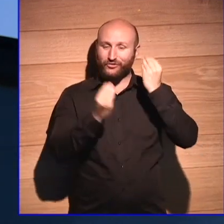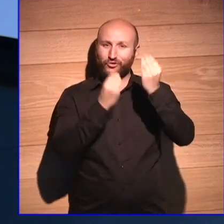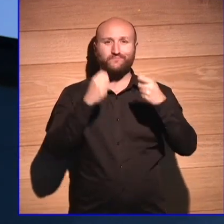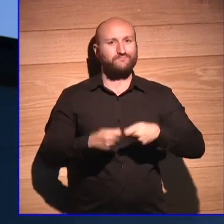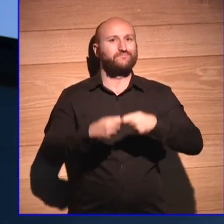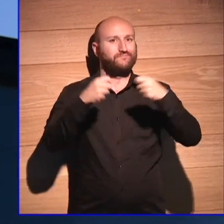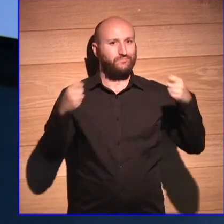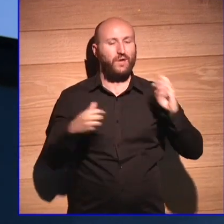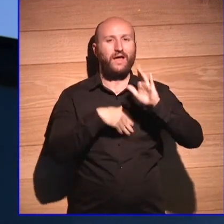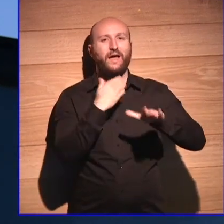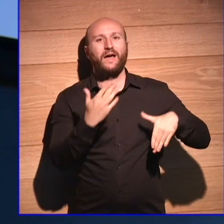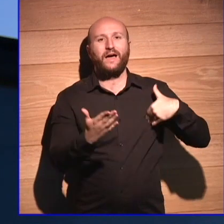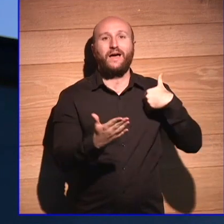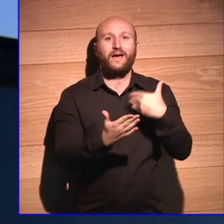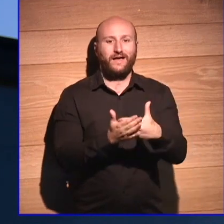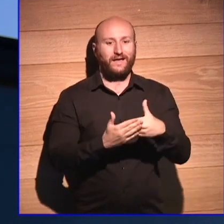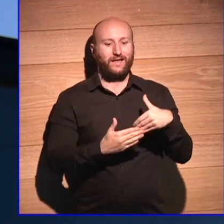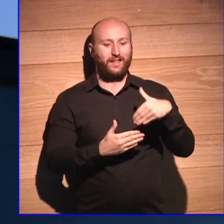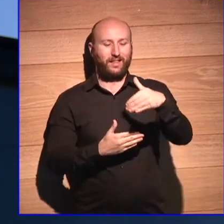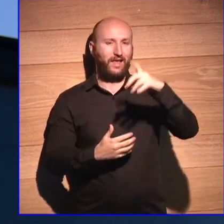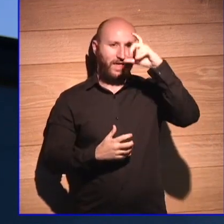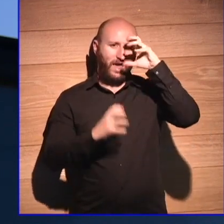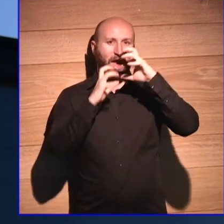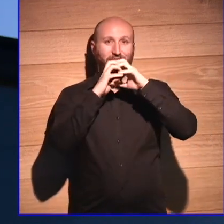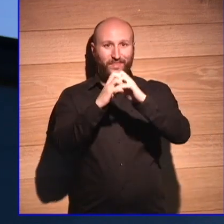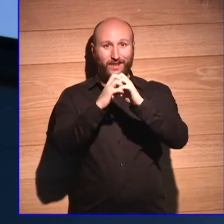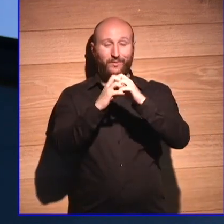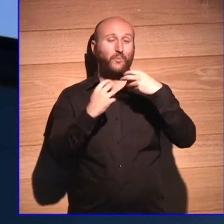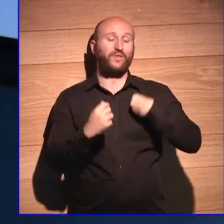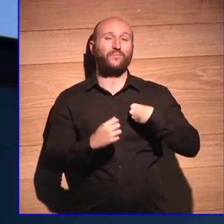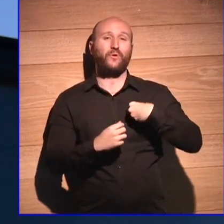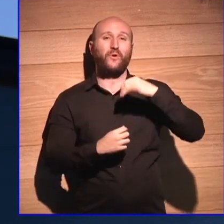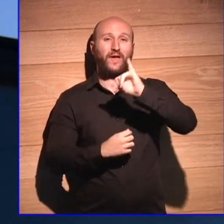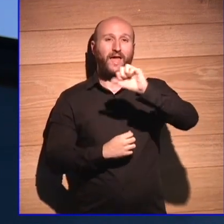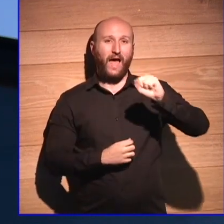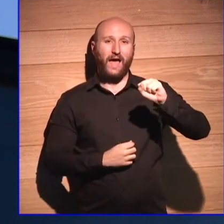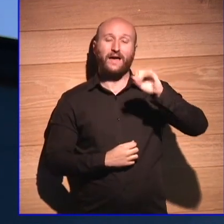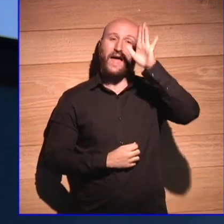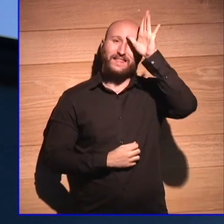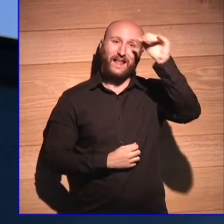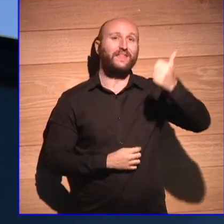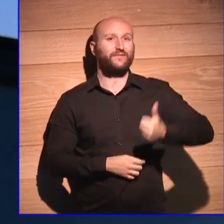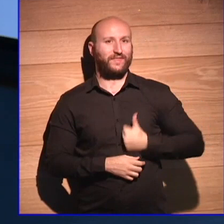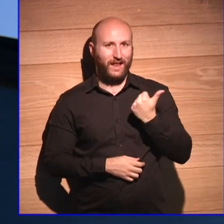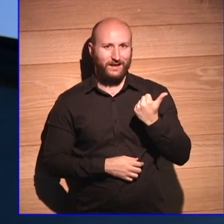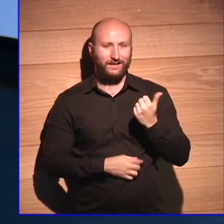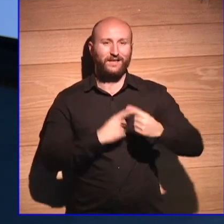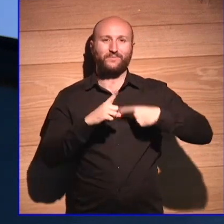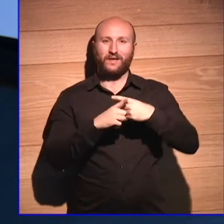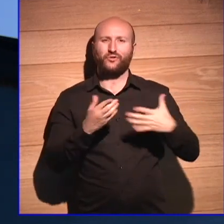lo que es y será pronto el cerebro, es decir, la inteligencia artificial y todos los ámbitos, desde